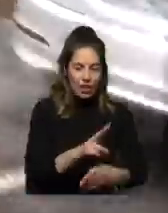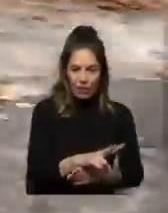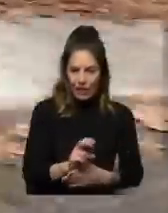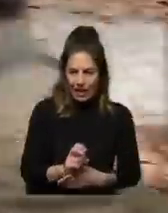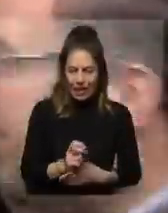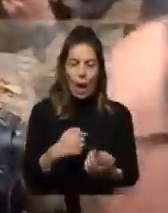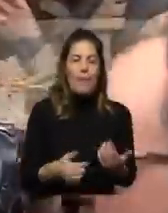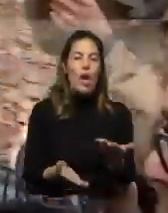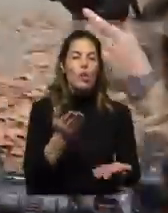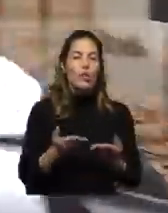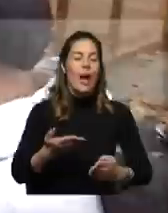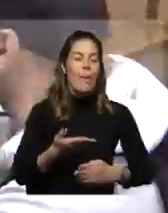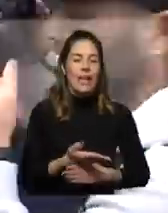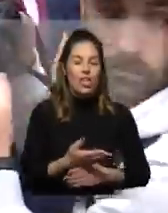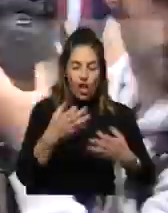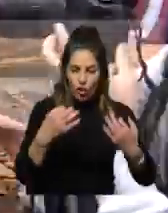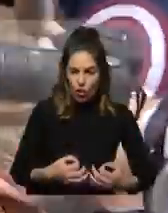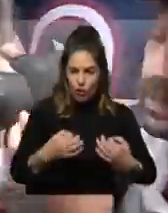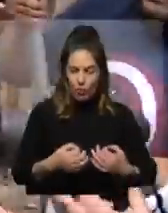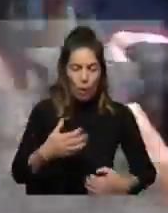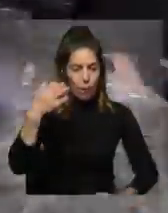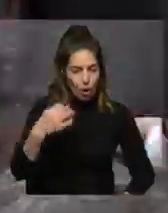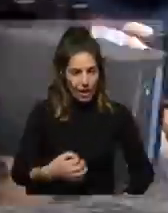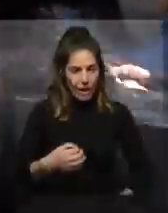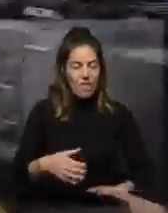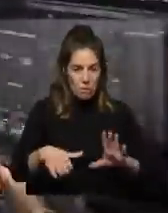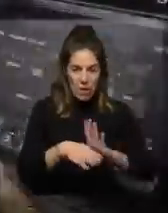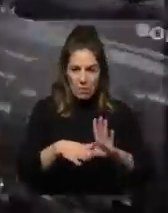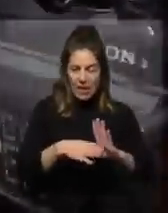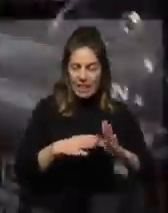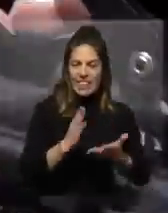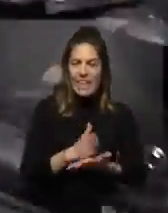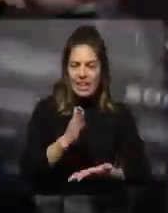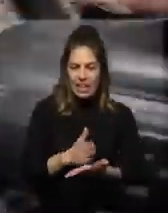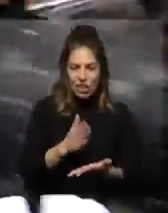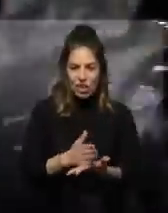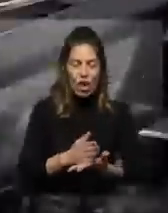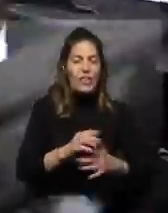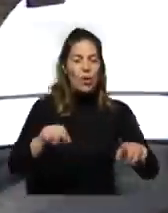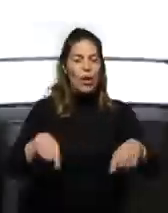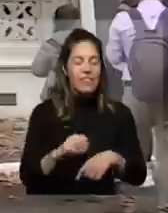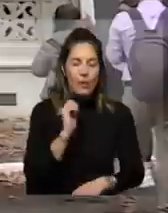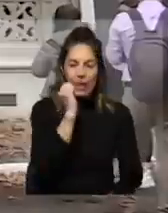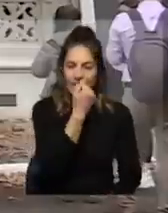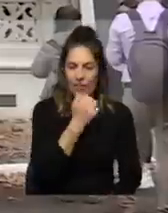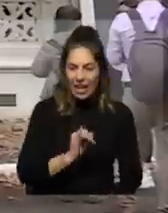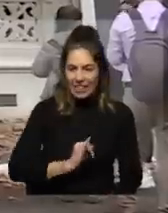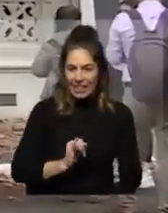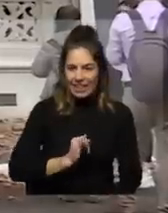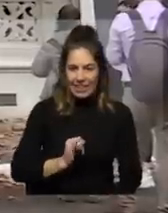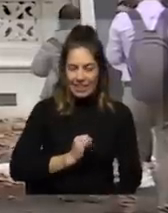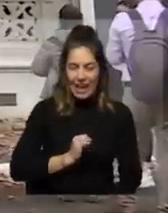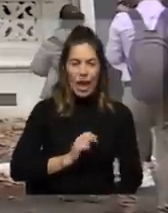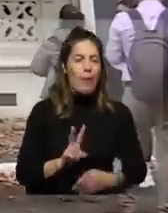un tribunal de apelaciones confirmó la medida por considerarla ajustada a derecho según la sala la reserva de identidad pretende garantizar la seguridad